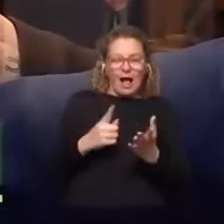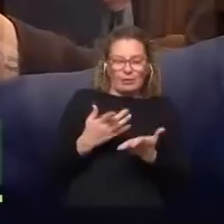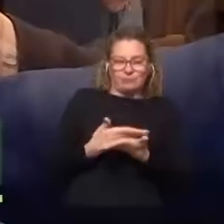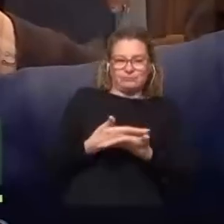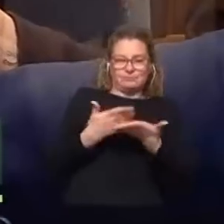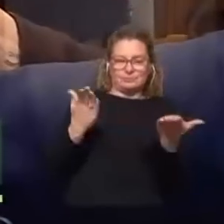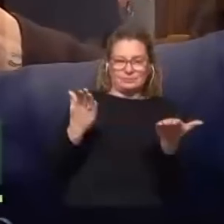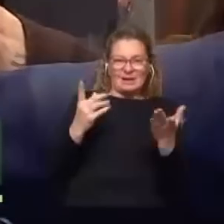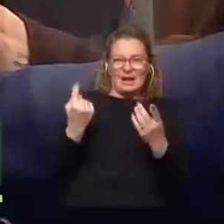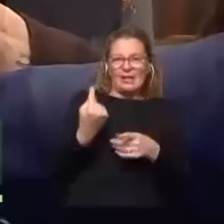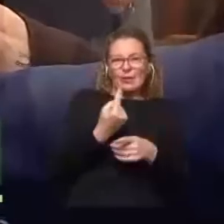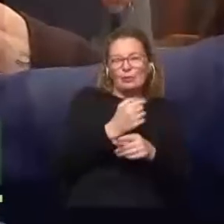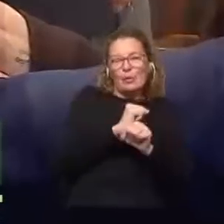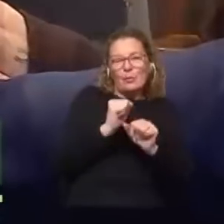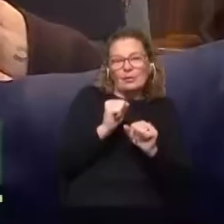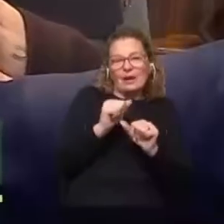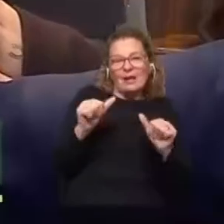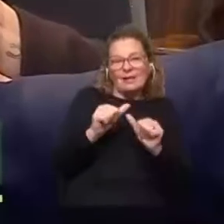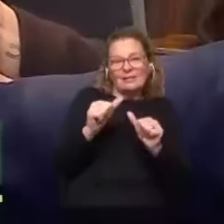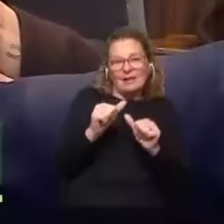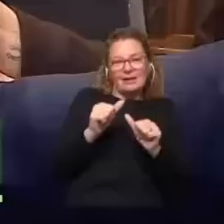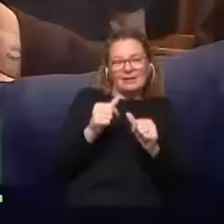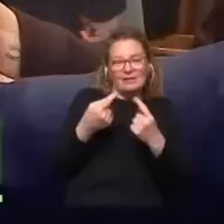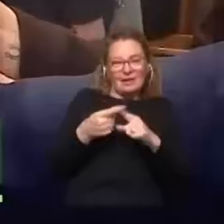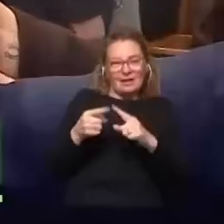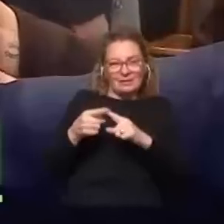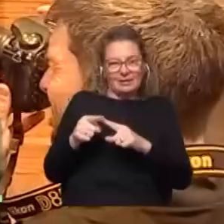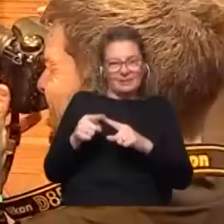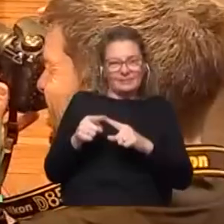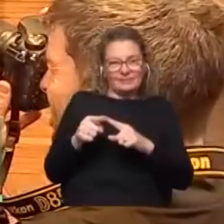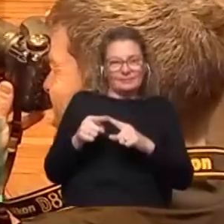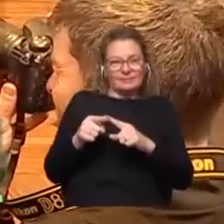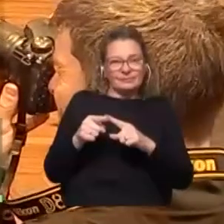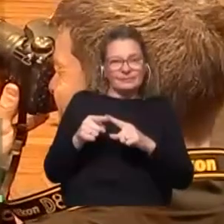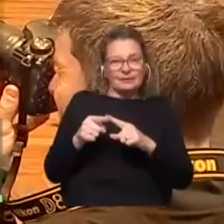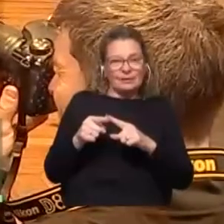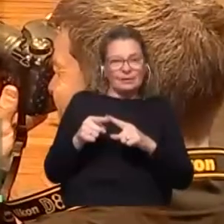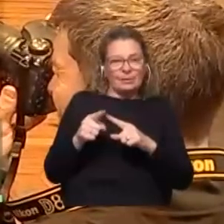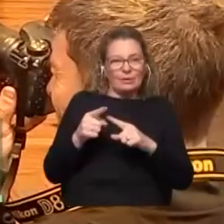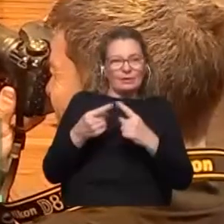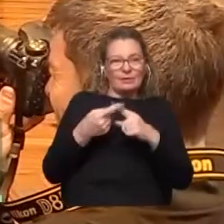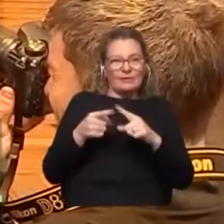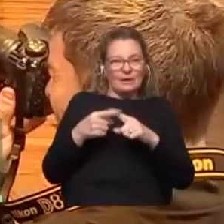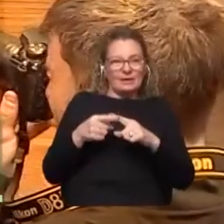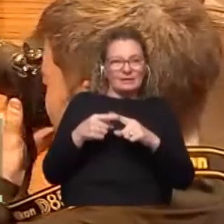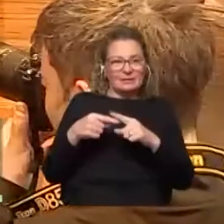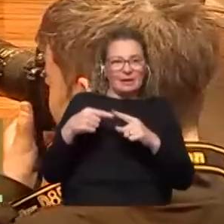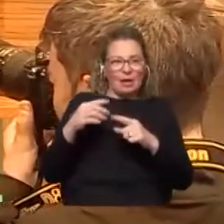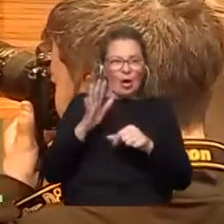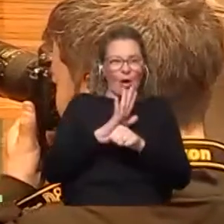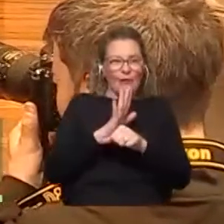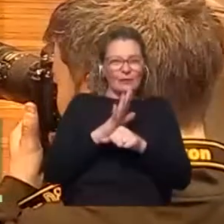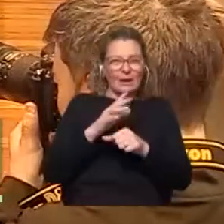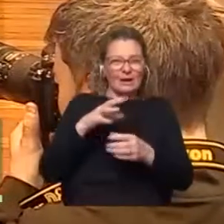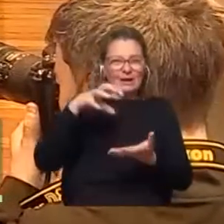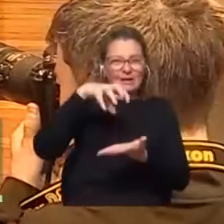que cada uno podrá hacer a su medida porque habrá una obra en la sala central pero también